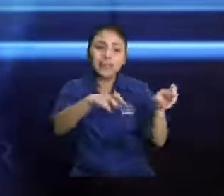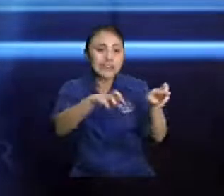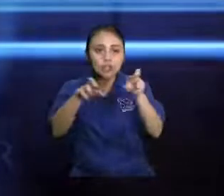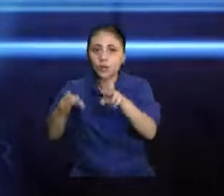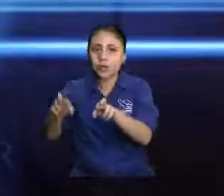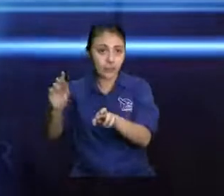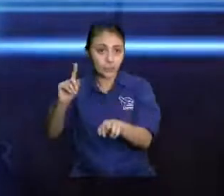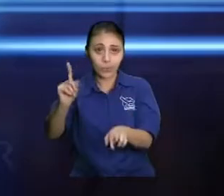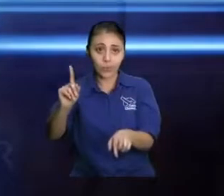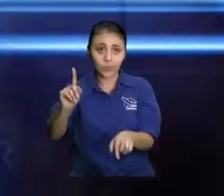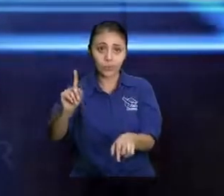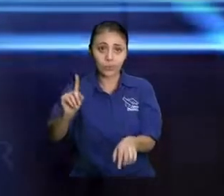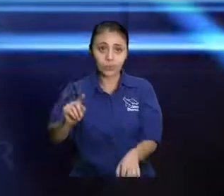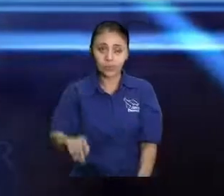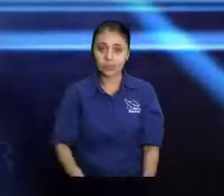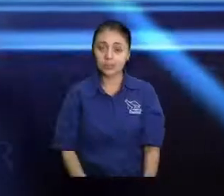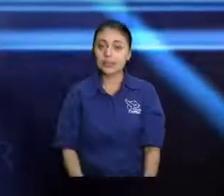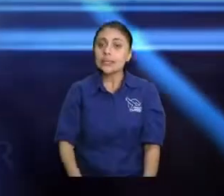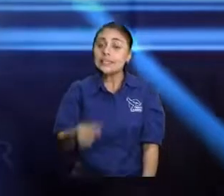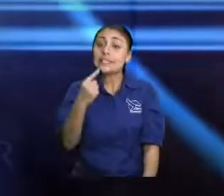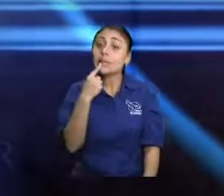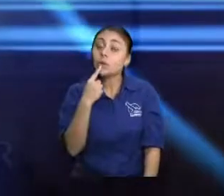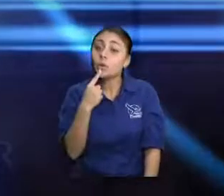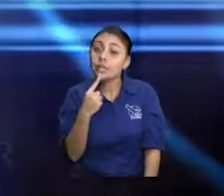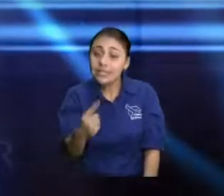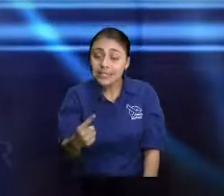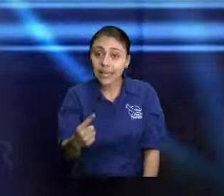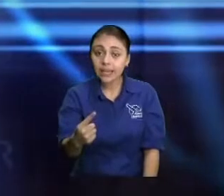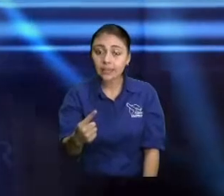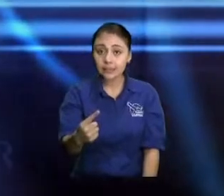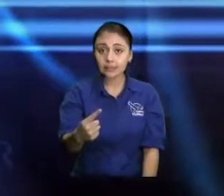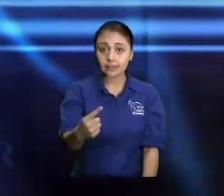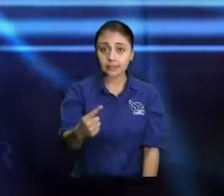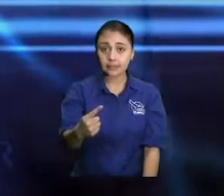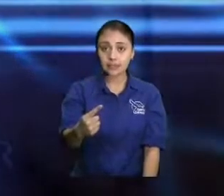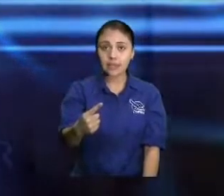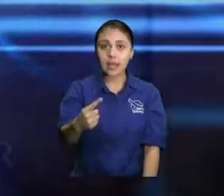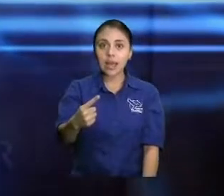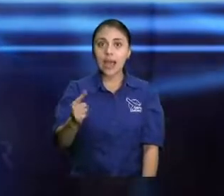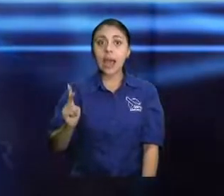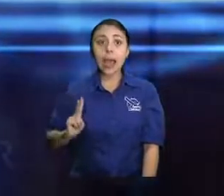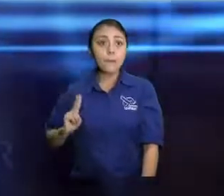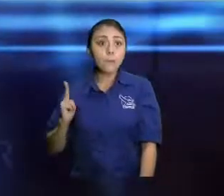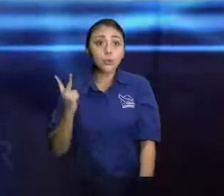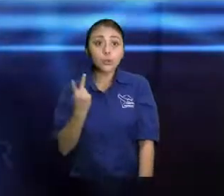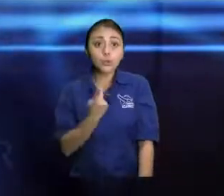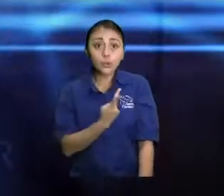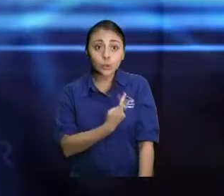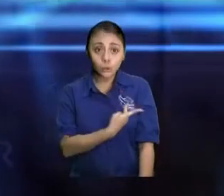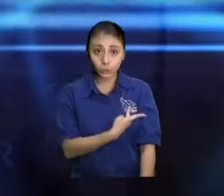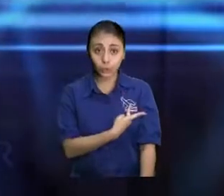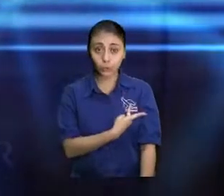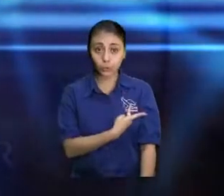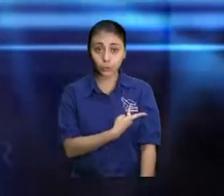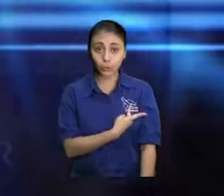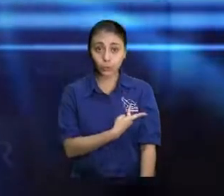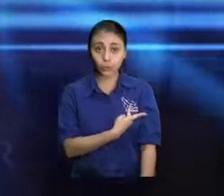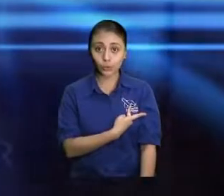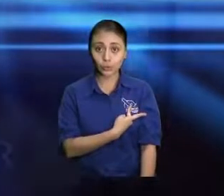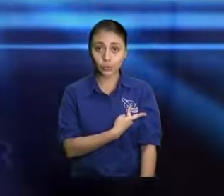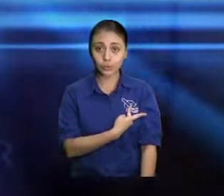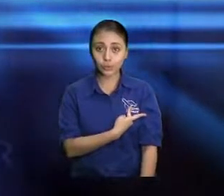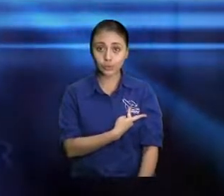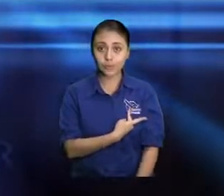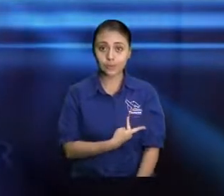conocía de Dios. Sino que le dice, a vosotros, dice el Señor, a vosotros,